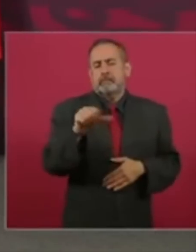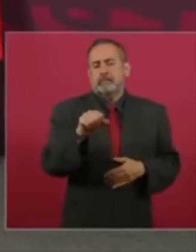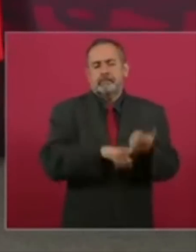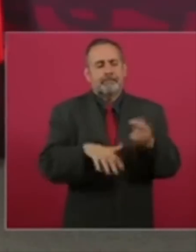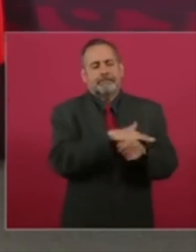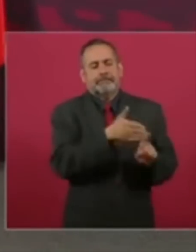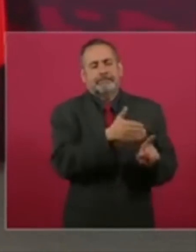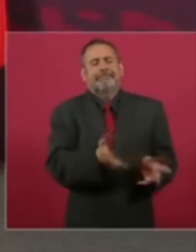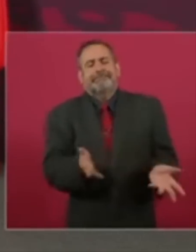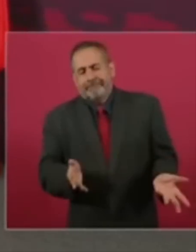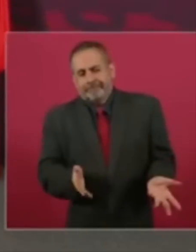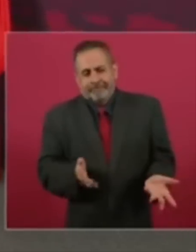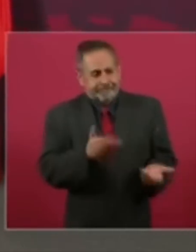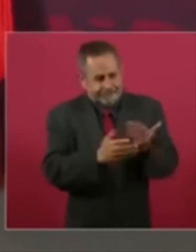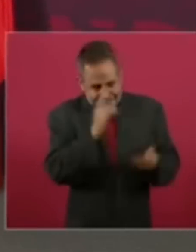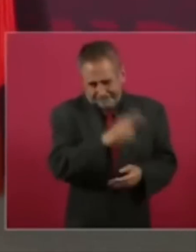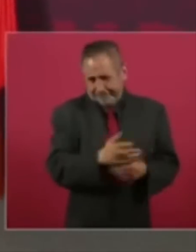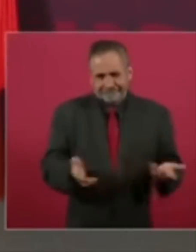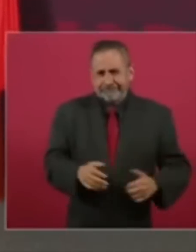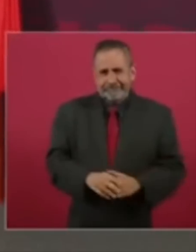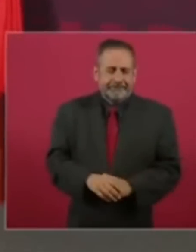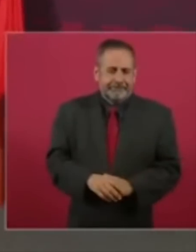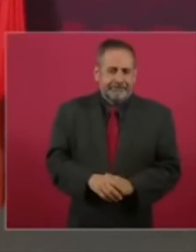Pero, con todo respeto,